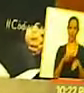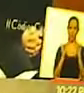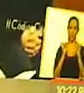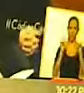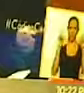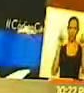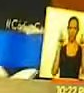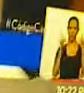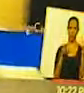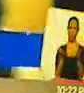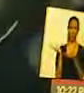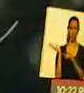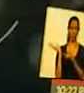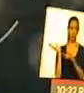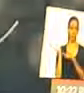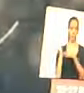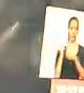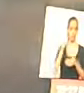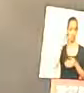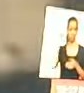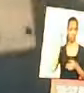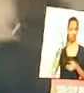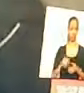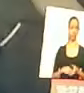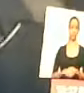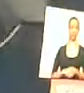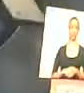aquí está la canciller...